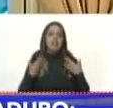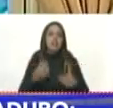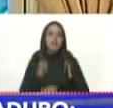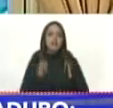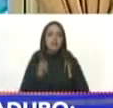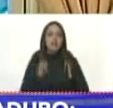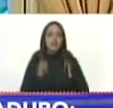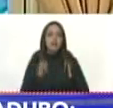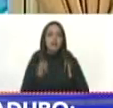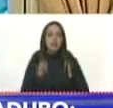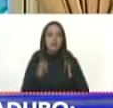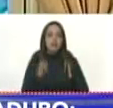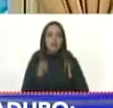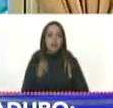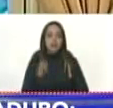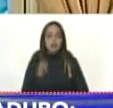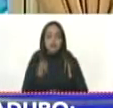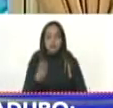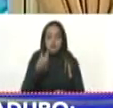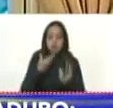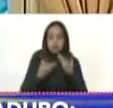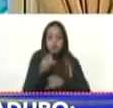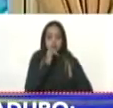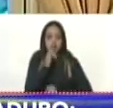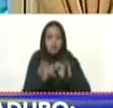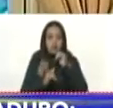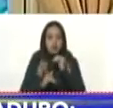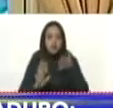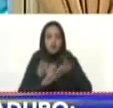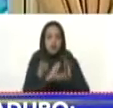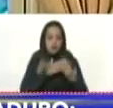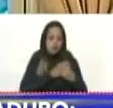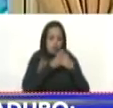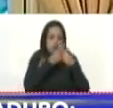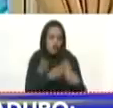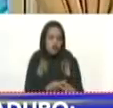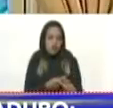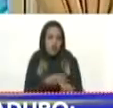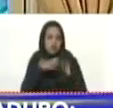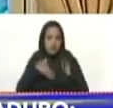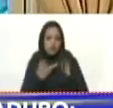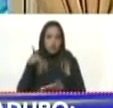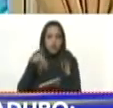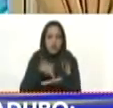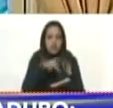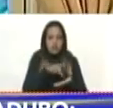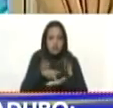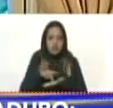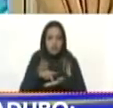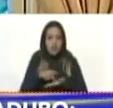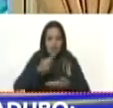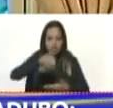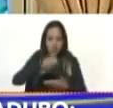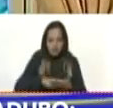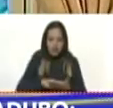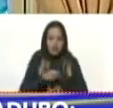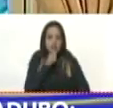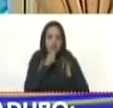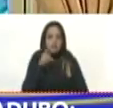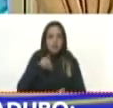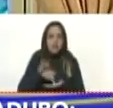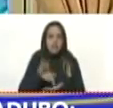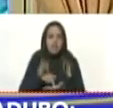He recibido mensajes de todos los sectores de oposición de su disposición para participar e inscribir candidaturas en